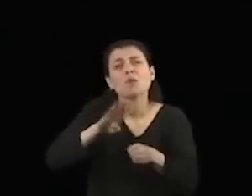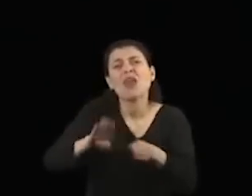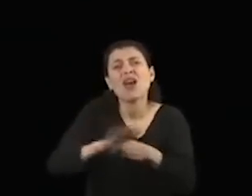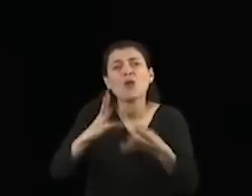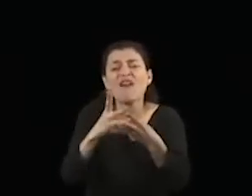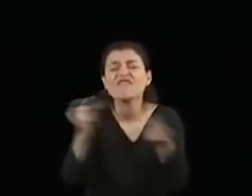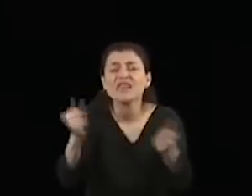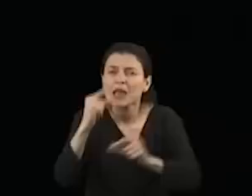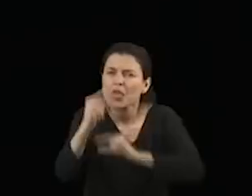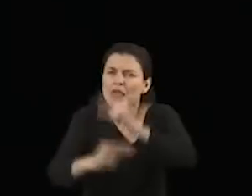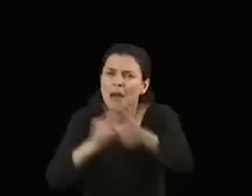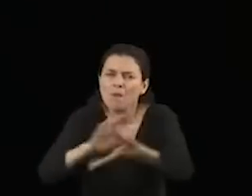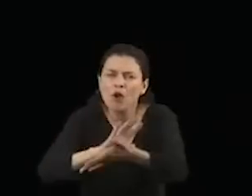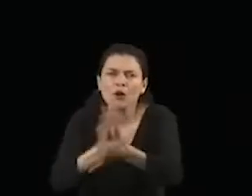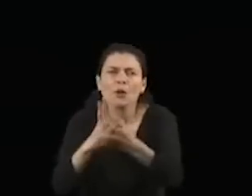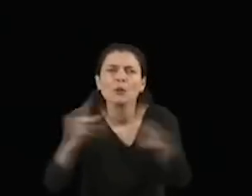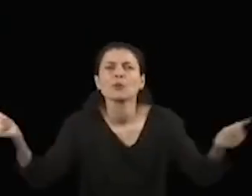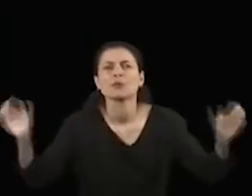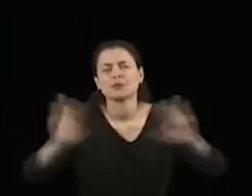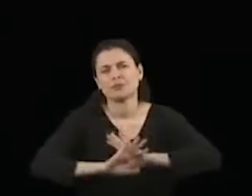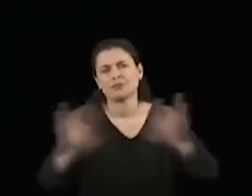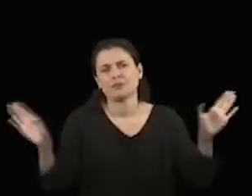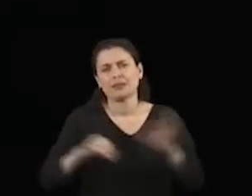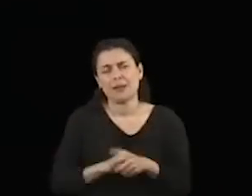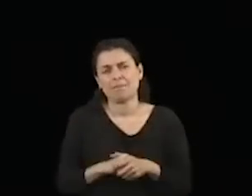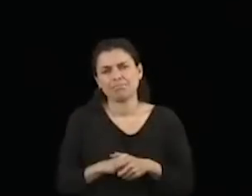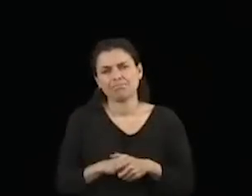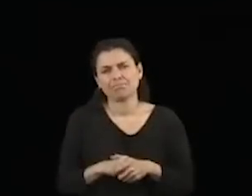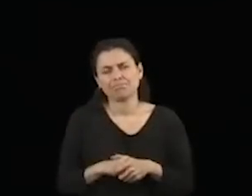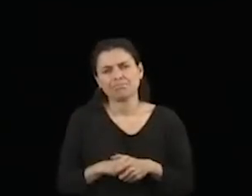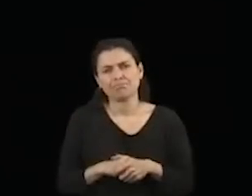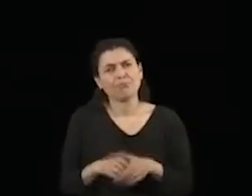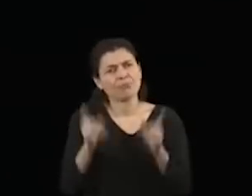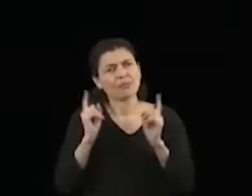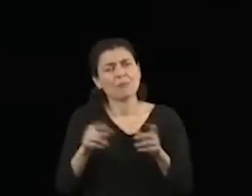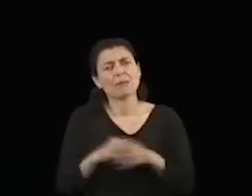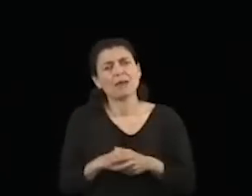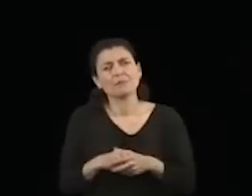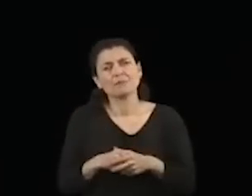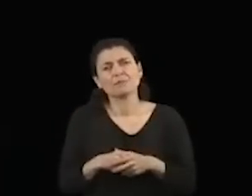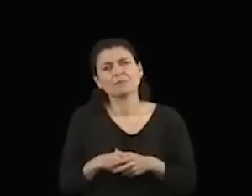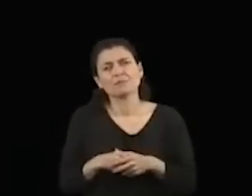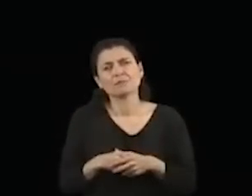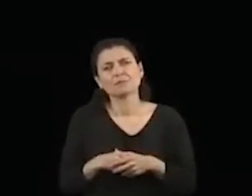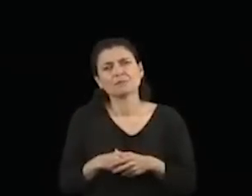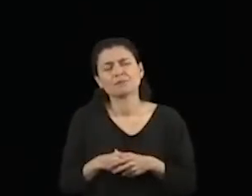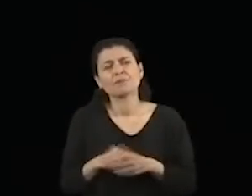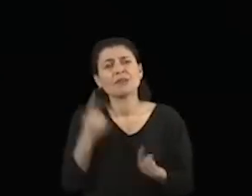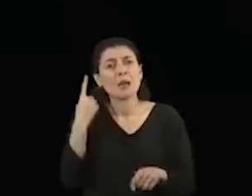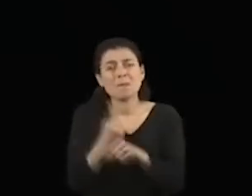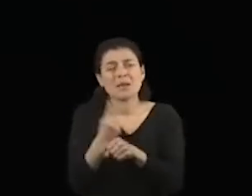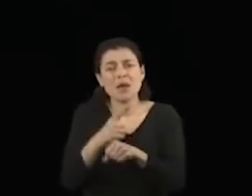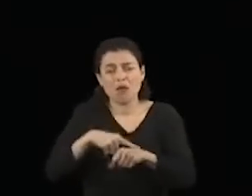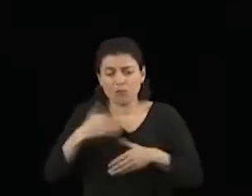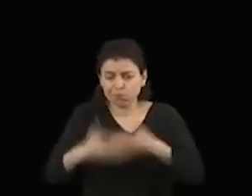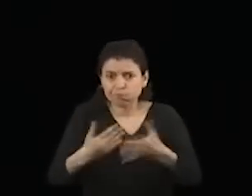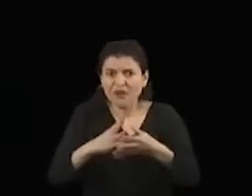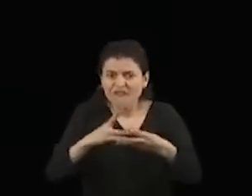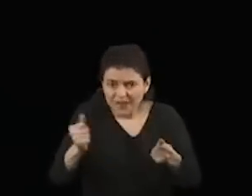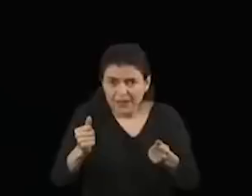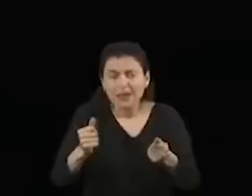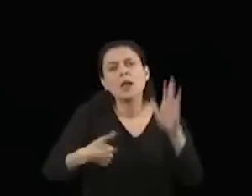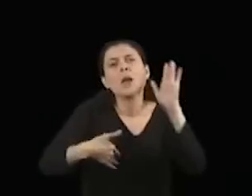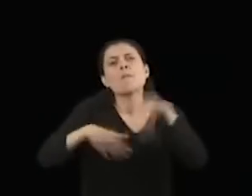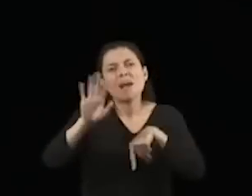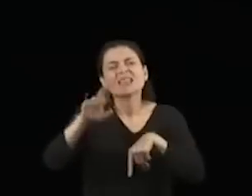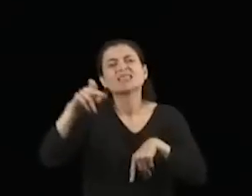remunerados. No solo eso, sino que además, una vez que terminamos con esto, vamos a ir por el problema de los